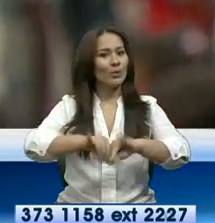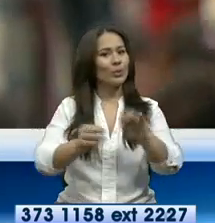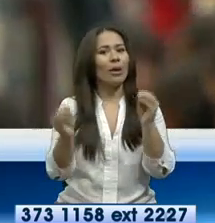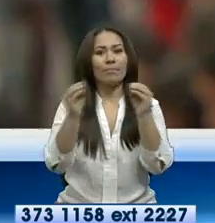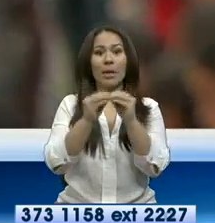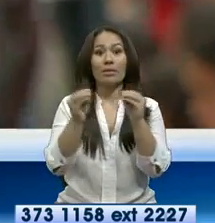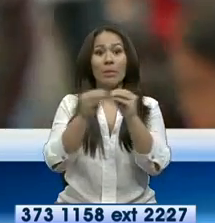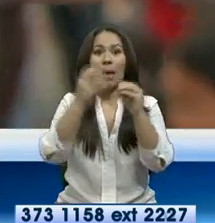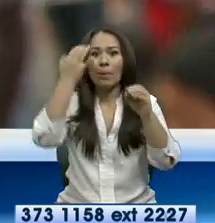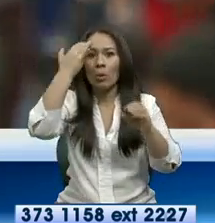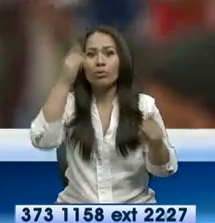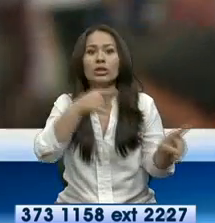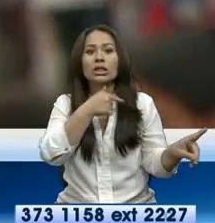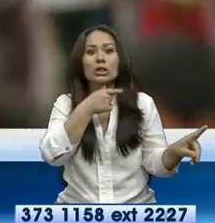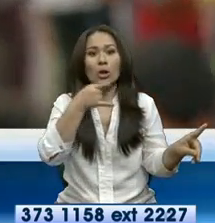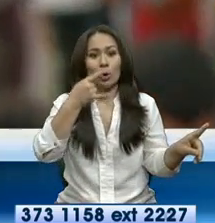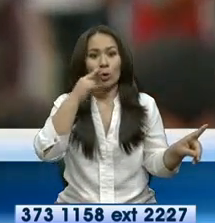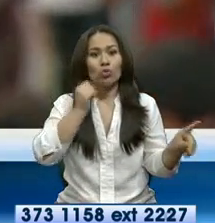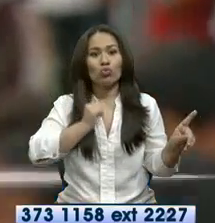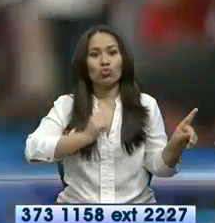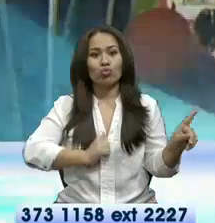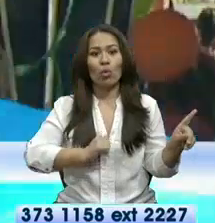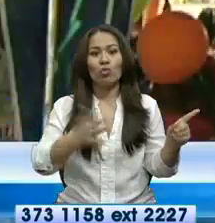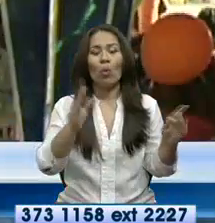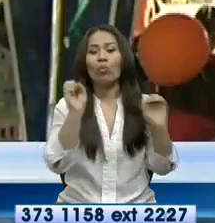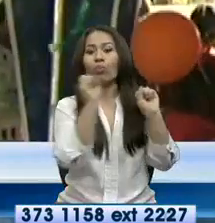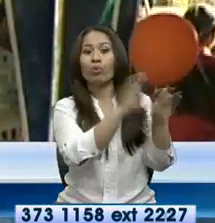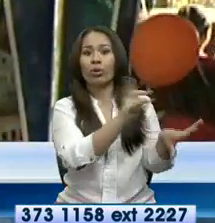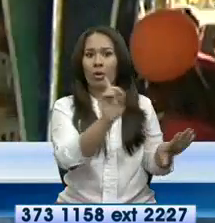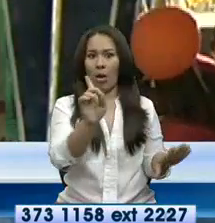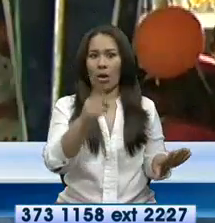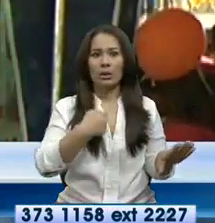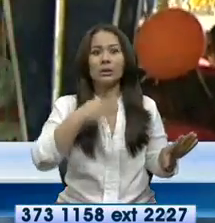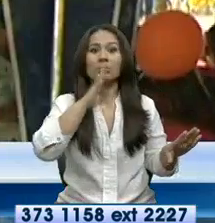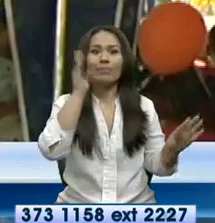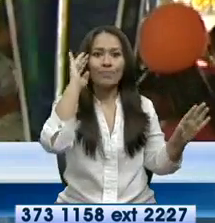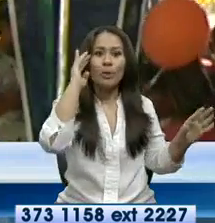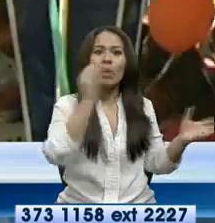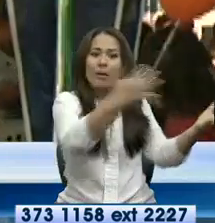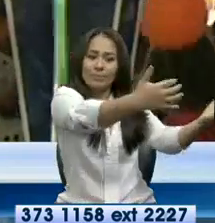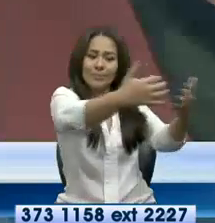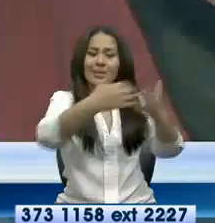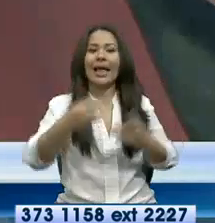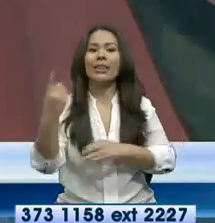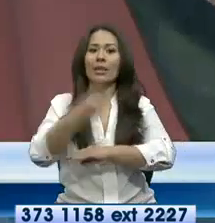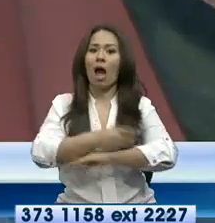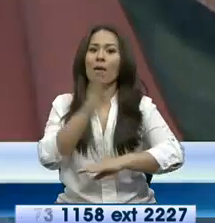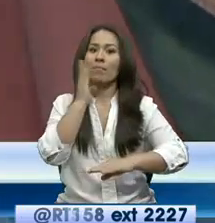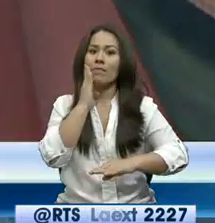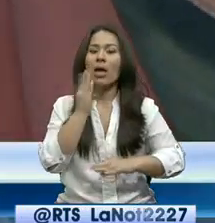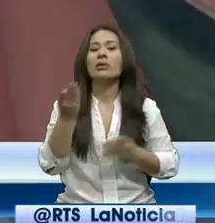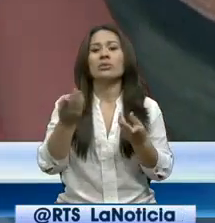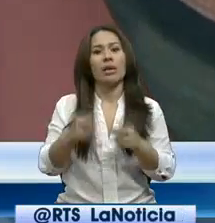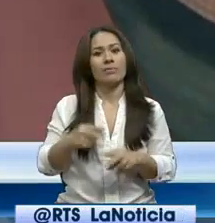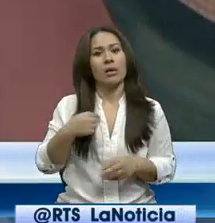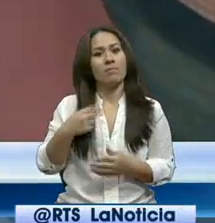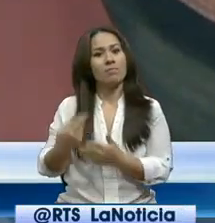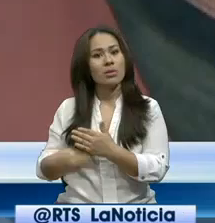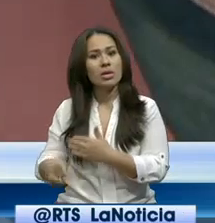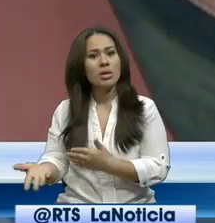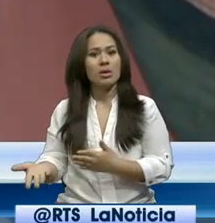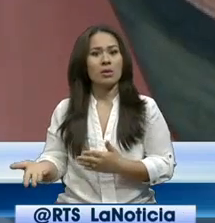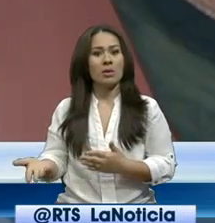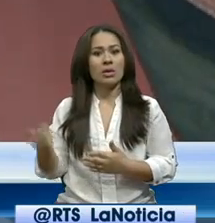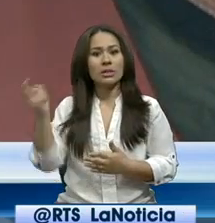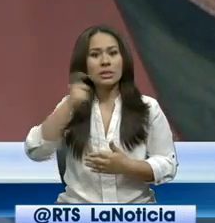adelante y que siempre sea así, que cada Navidad, y no solamente Navidad, Día de las Madres, se acuerden que también ellos